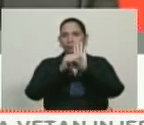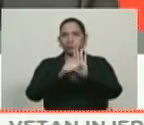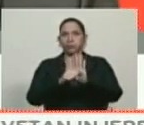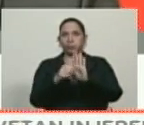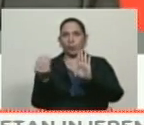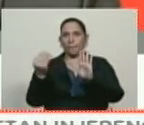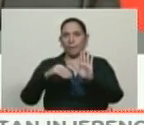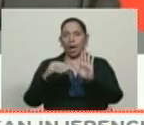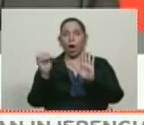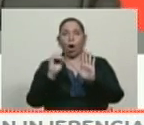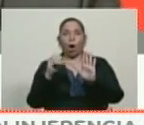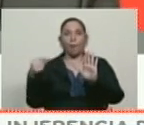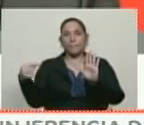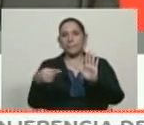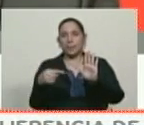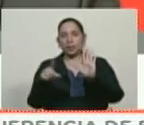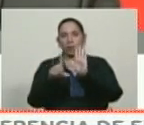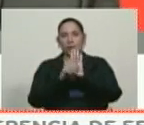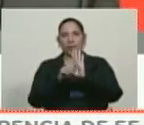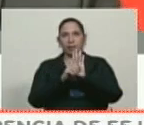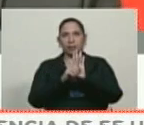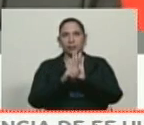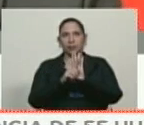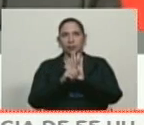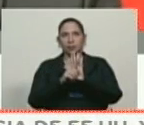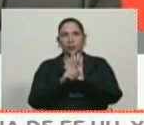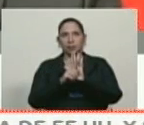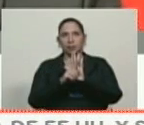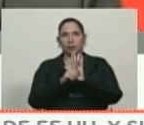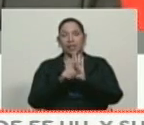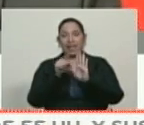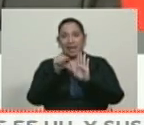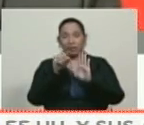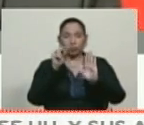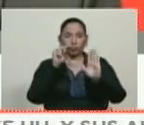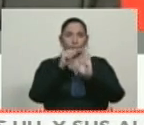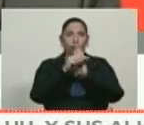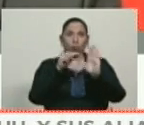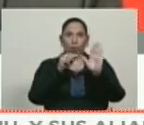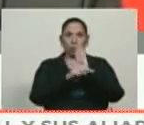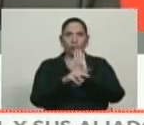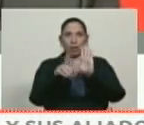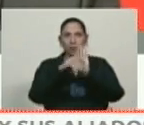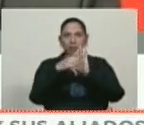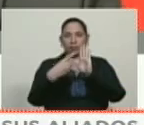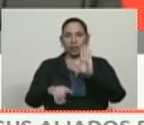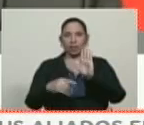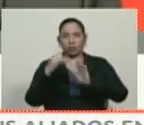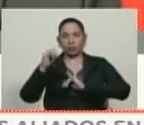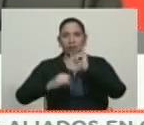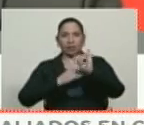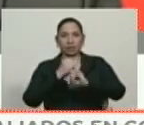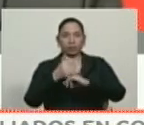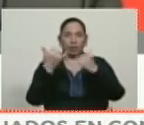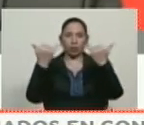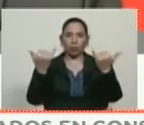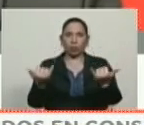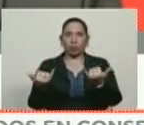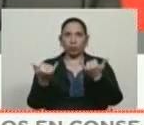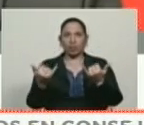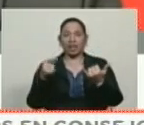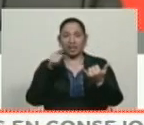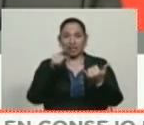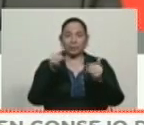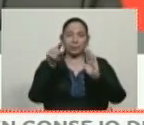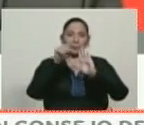o menos legítima. Son las normas del derecho internacional moderno y son los principios